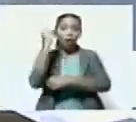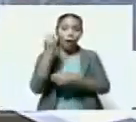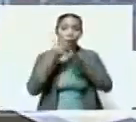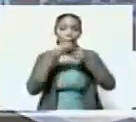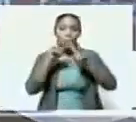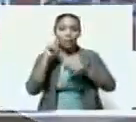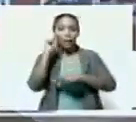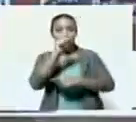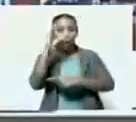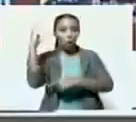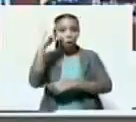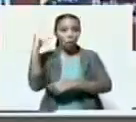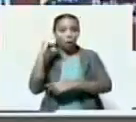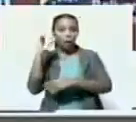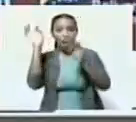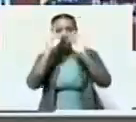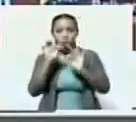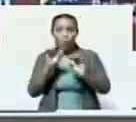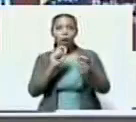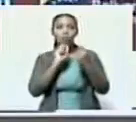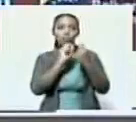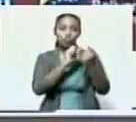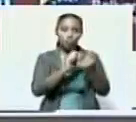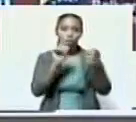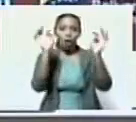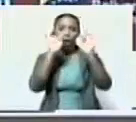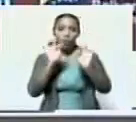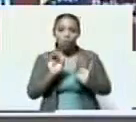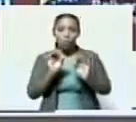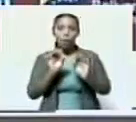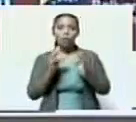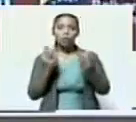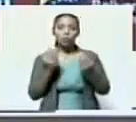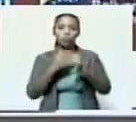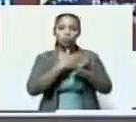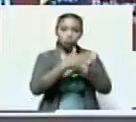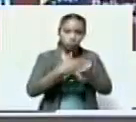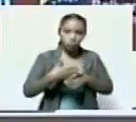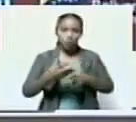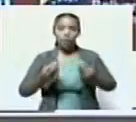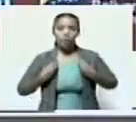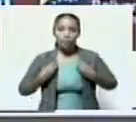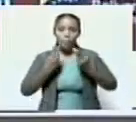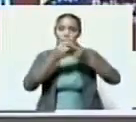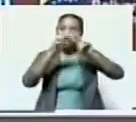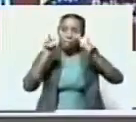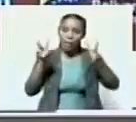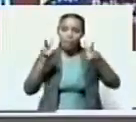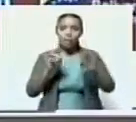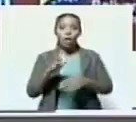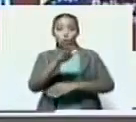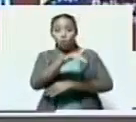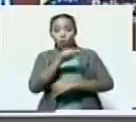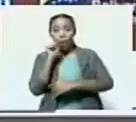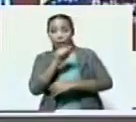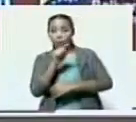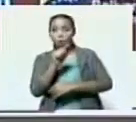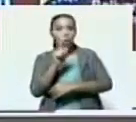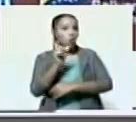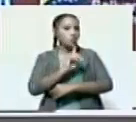paz en Colombia por la vía del diálogo, por la vía de la convivencia pacífica. Todo esto, por supuesto, no le